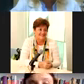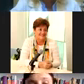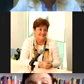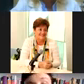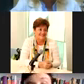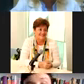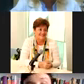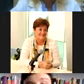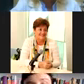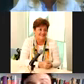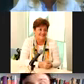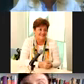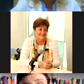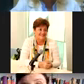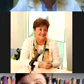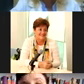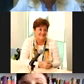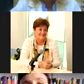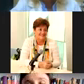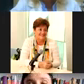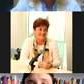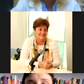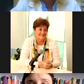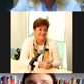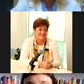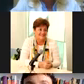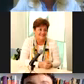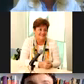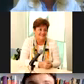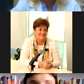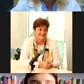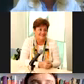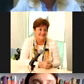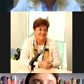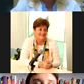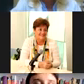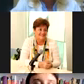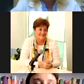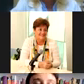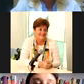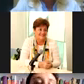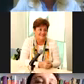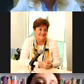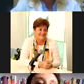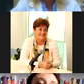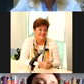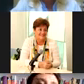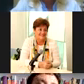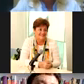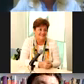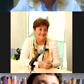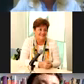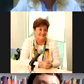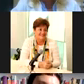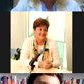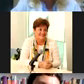Trabajamos desde la accesibilidad en los sistemas de salud, qué barreras y qué facilitadores podemos encontrar, y ahí